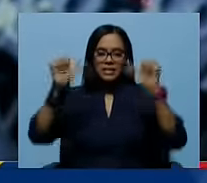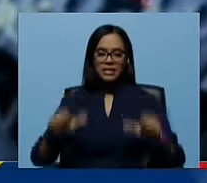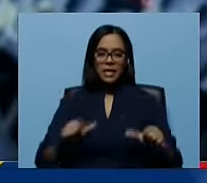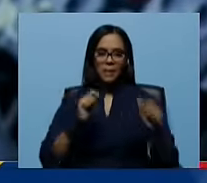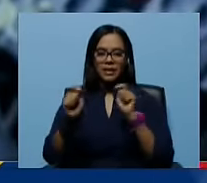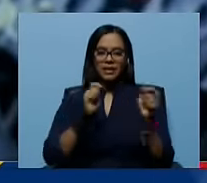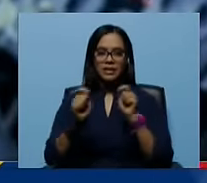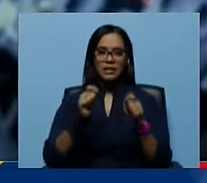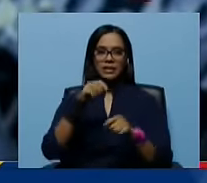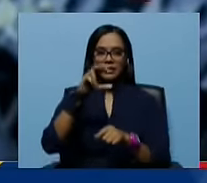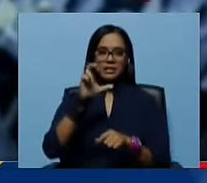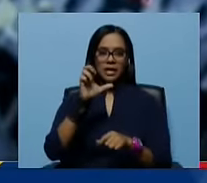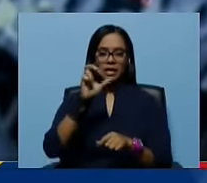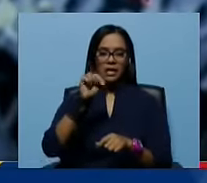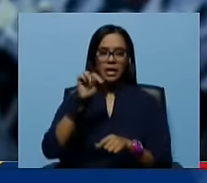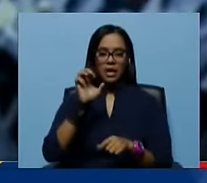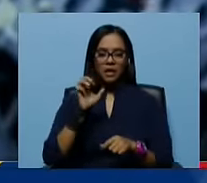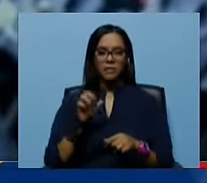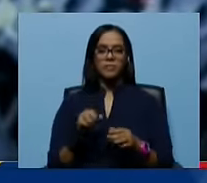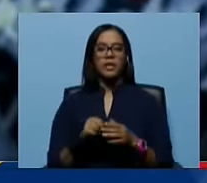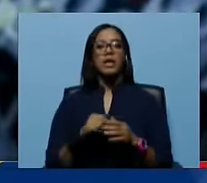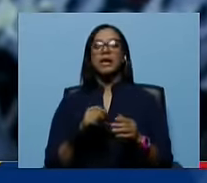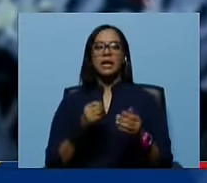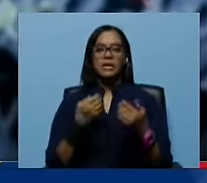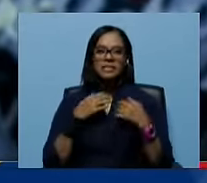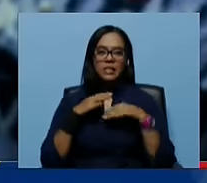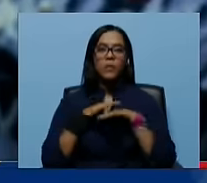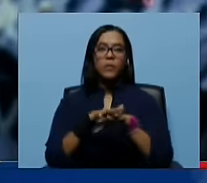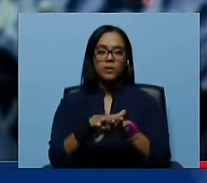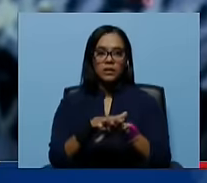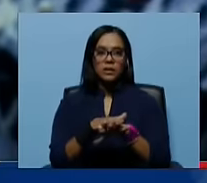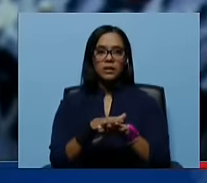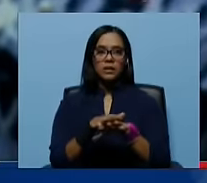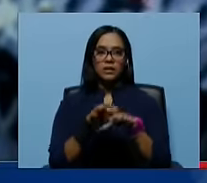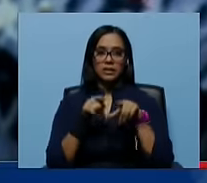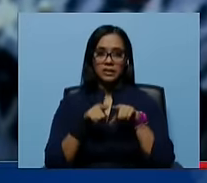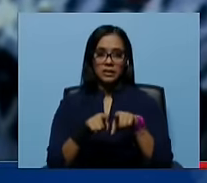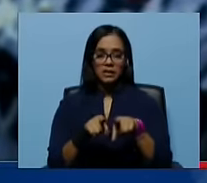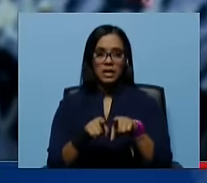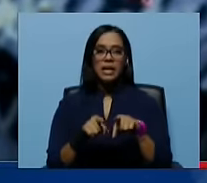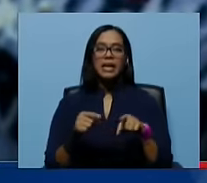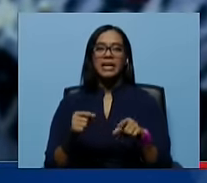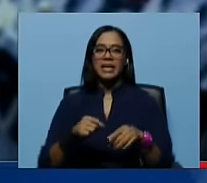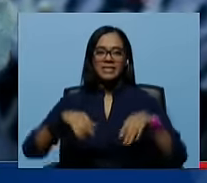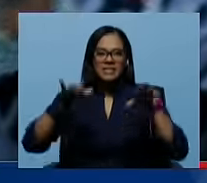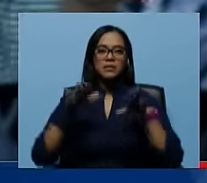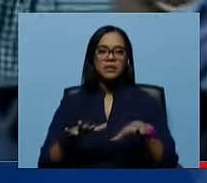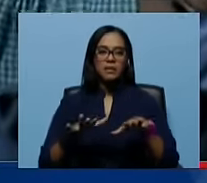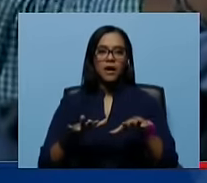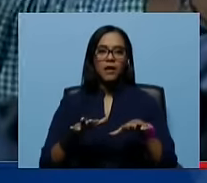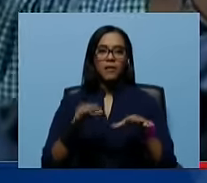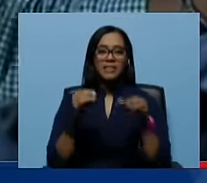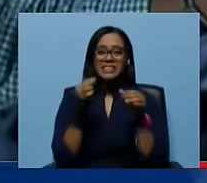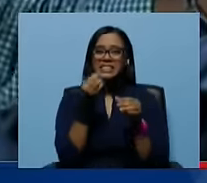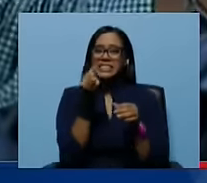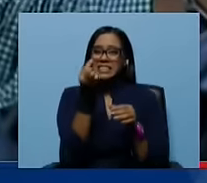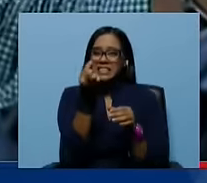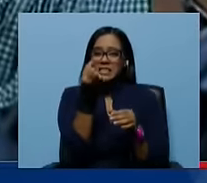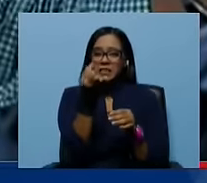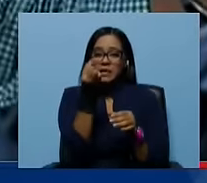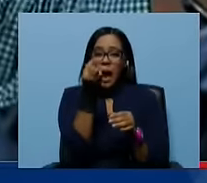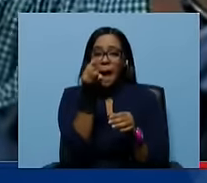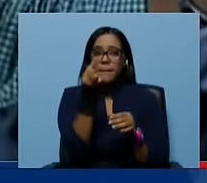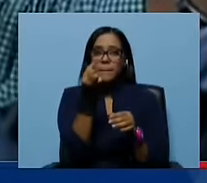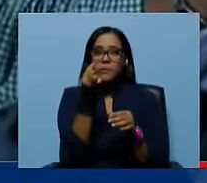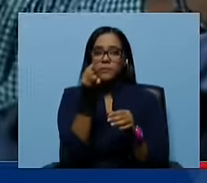transmisión del Consejo Nacional Electoral. Y simultáneo me informan que acababan de neutralizar y que estábamos en un hilo a